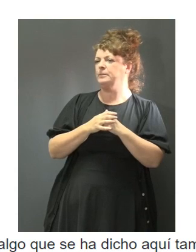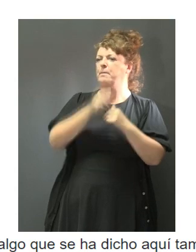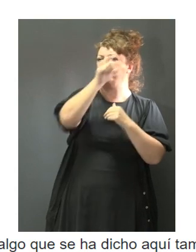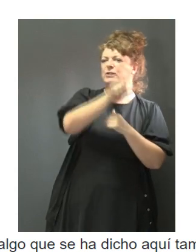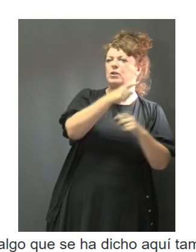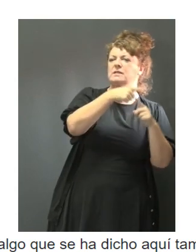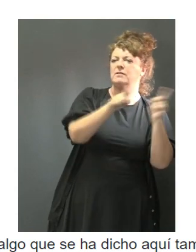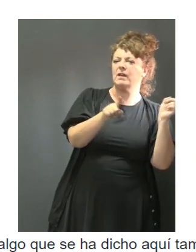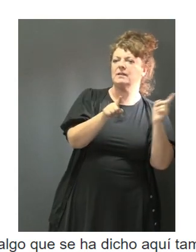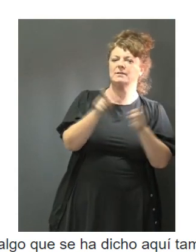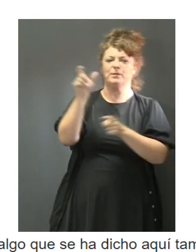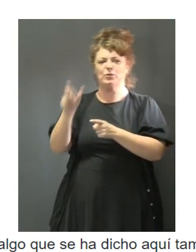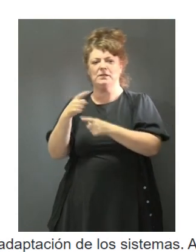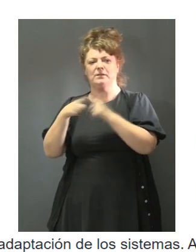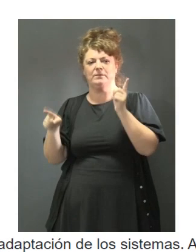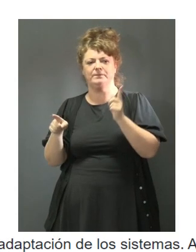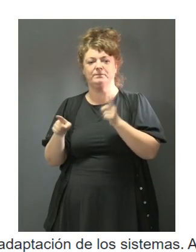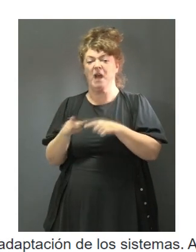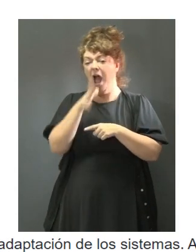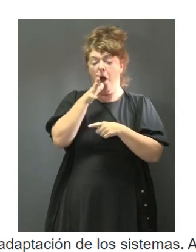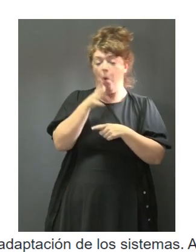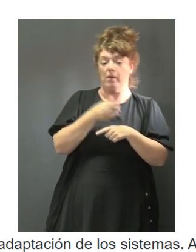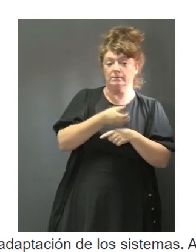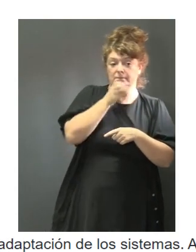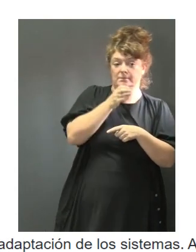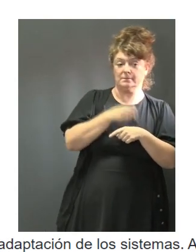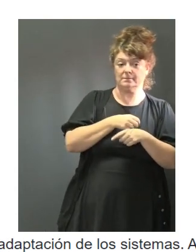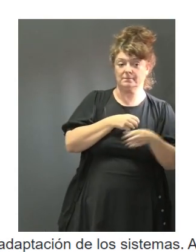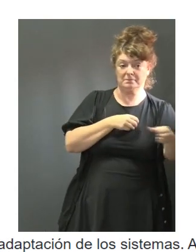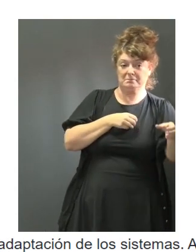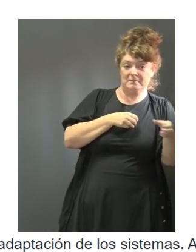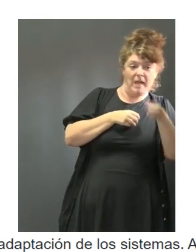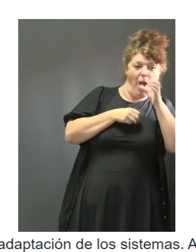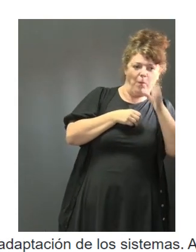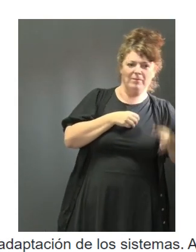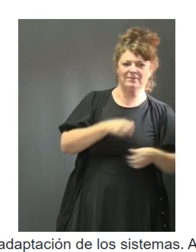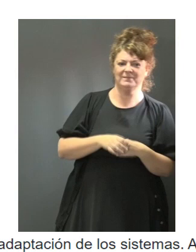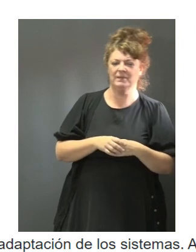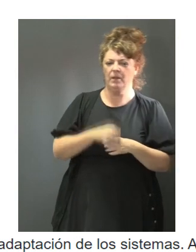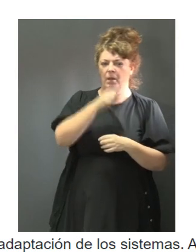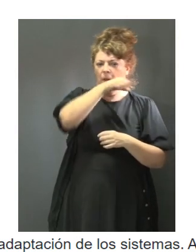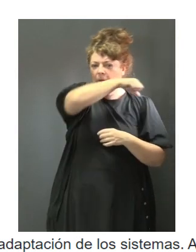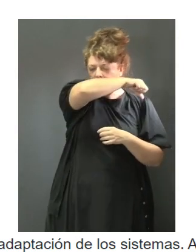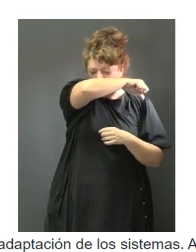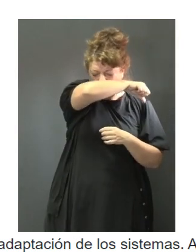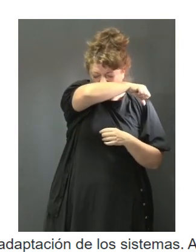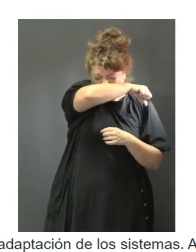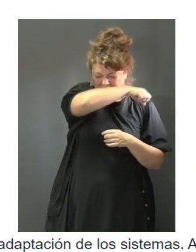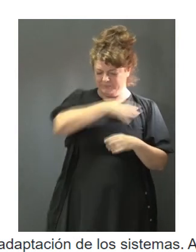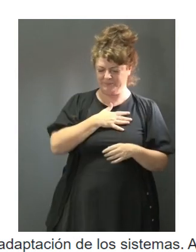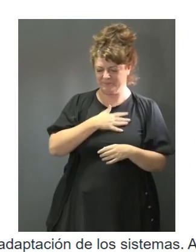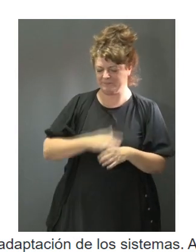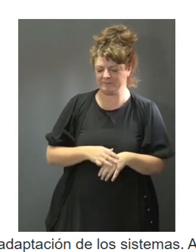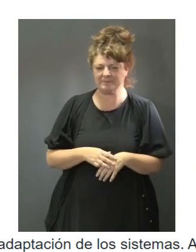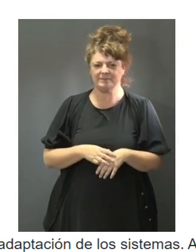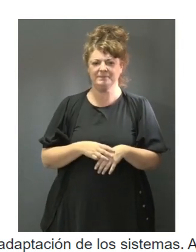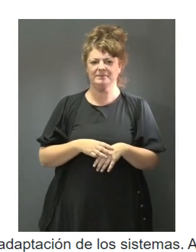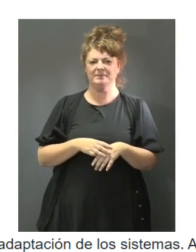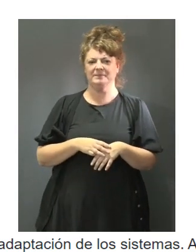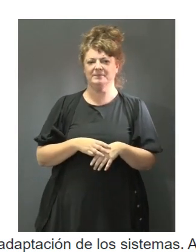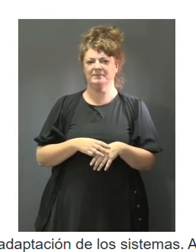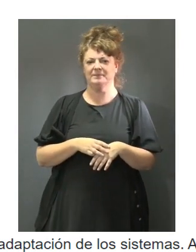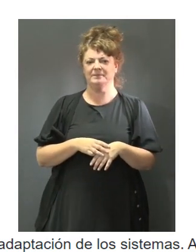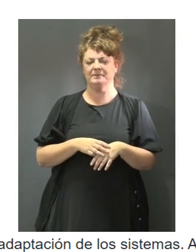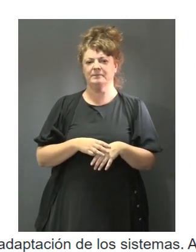diferentes. Entonces, eso es algo que creo que podrá tener todo el tema del machine learning, es algo que podrá ocurrir, pero es algo muy todavía a